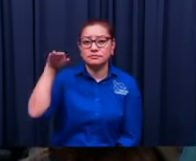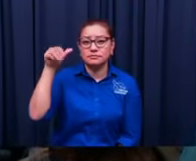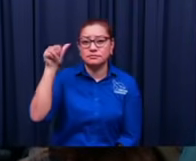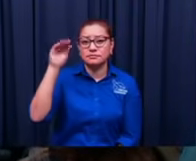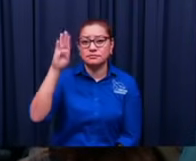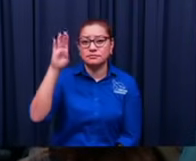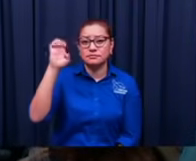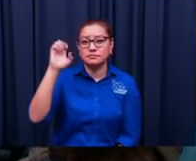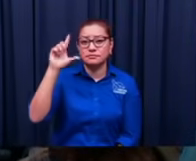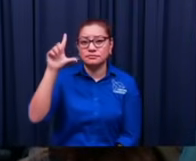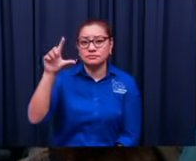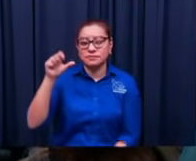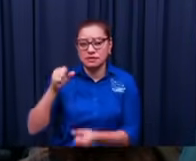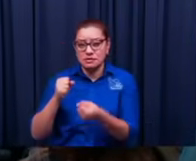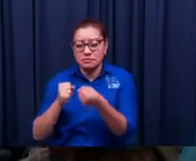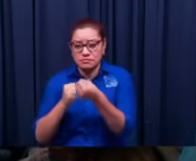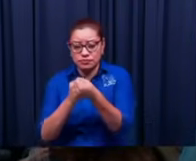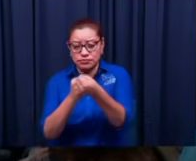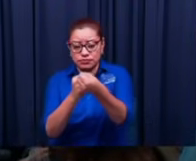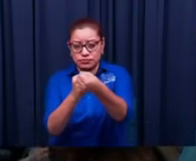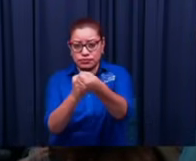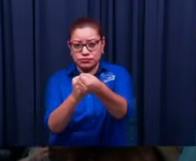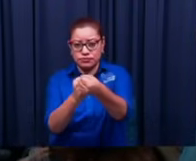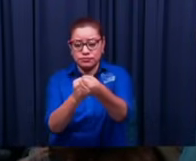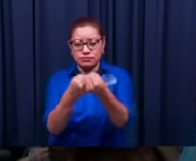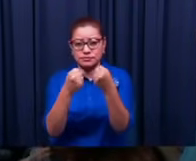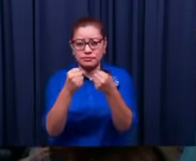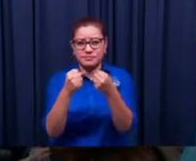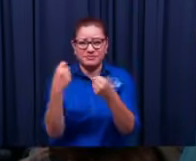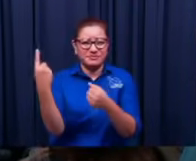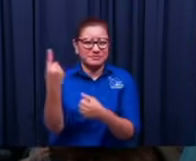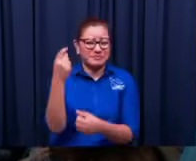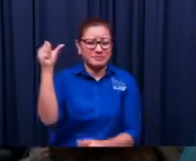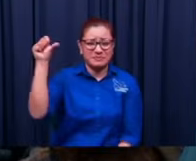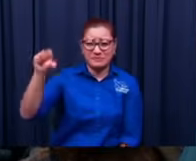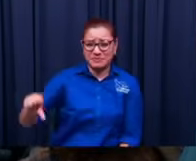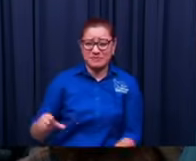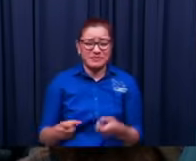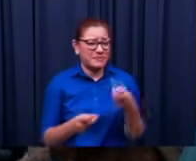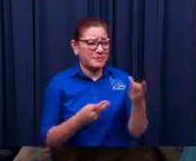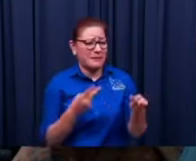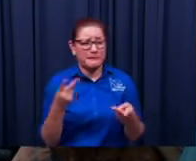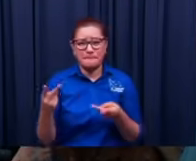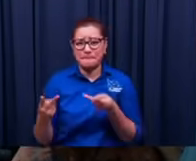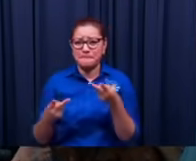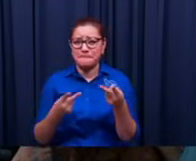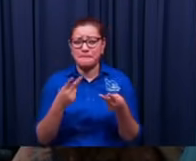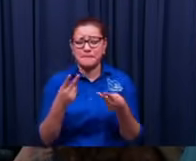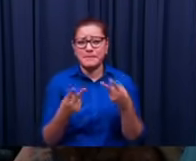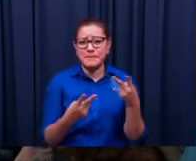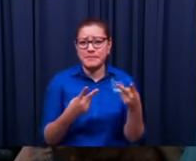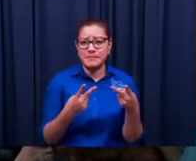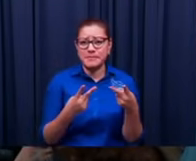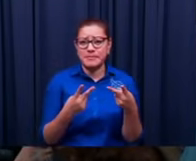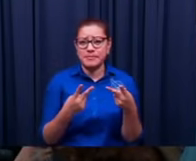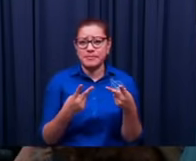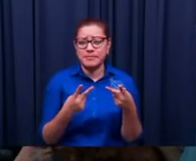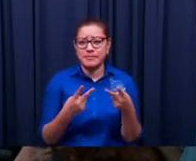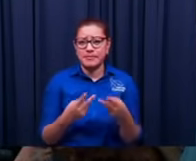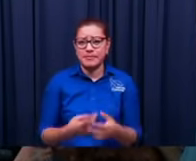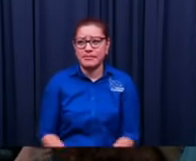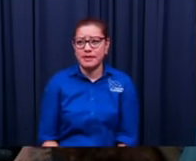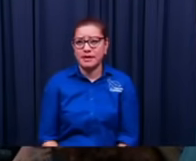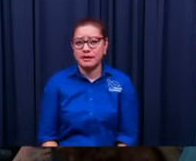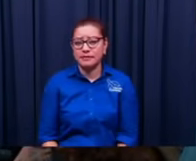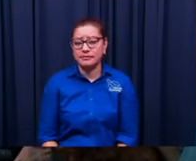lo empujaba, se vendió a hacer lo malo. O sea, por eso le puse la antítesis.